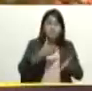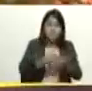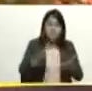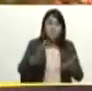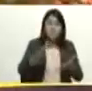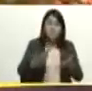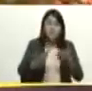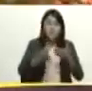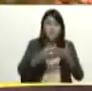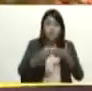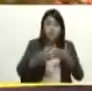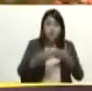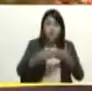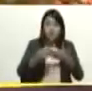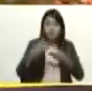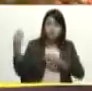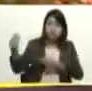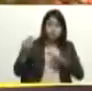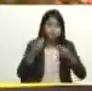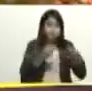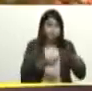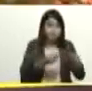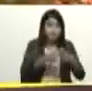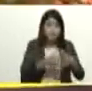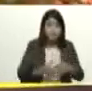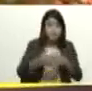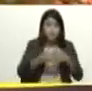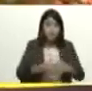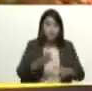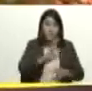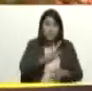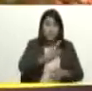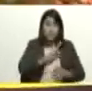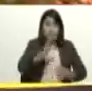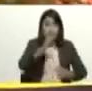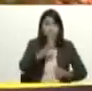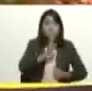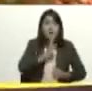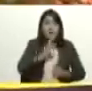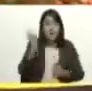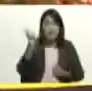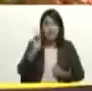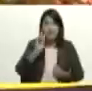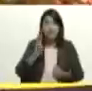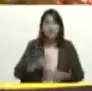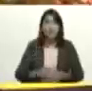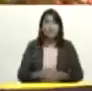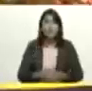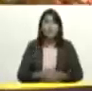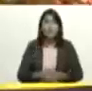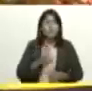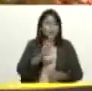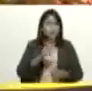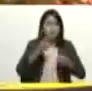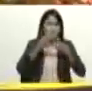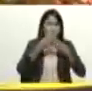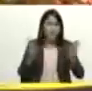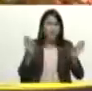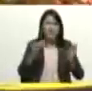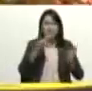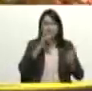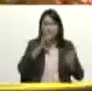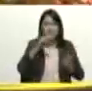entregados por el gobierno de Estados Unidos, de las cuentas de Venezuela en el exterior, y es vox populi, pues, es conocido entre